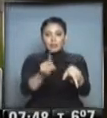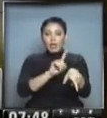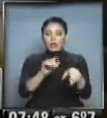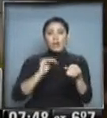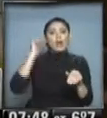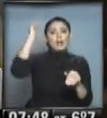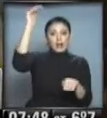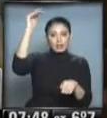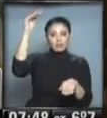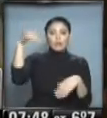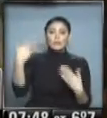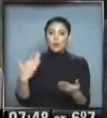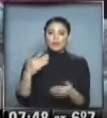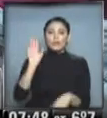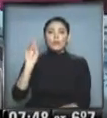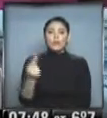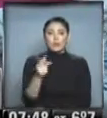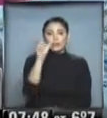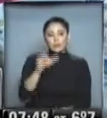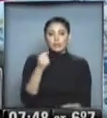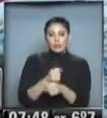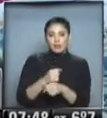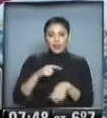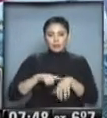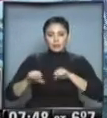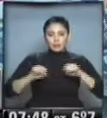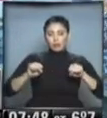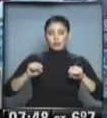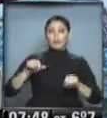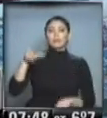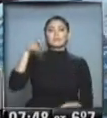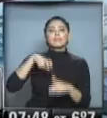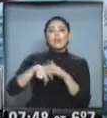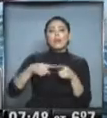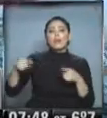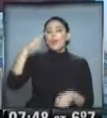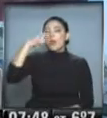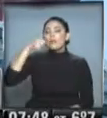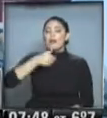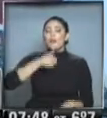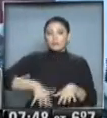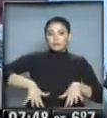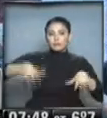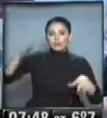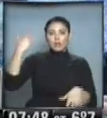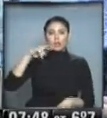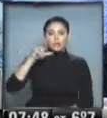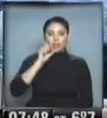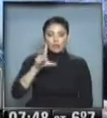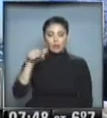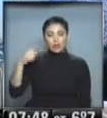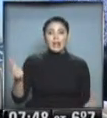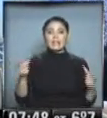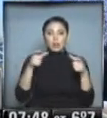aérea y por esa razón murió electrocutado un trabajador de subterráneos durante la última inundación del 2 de abril reunión